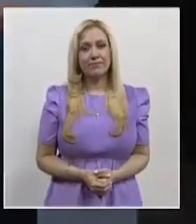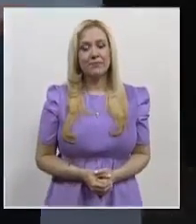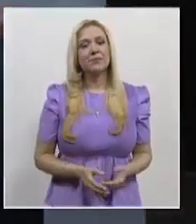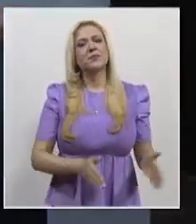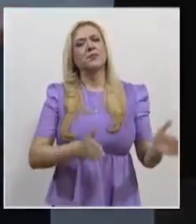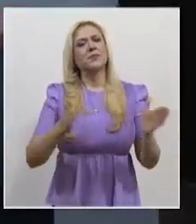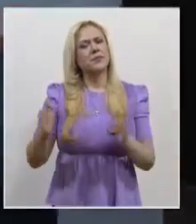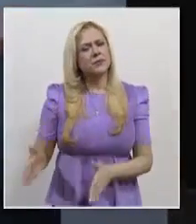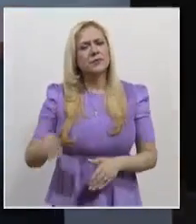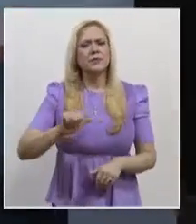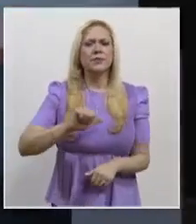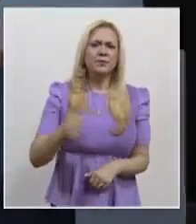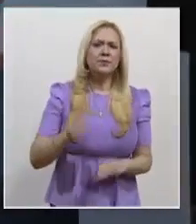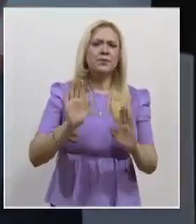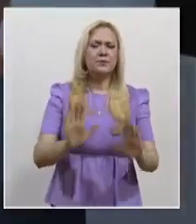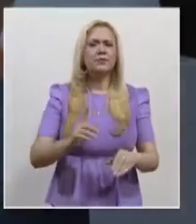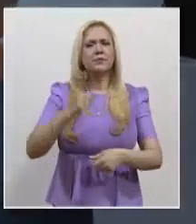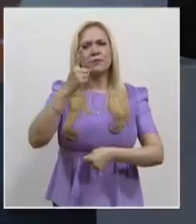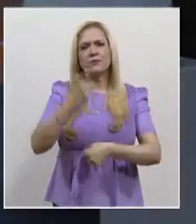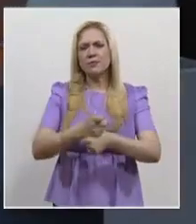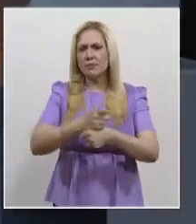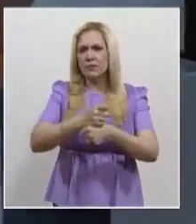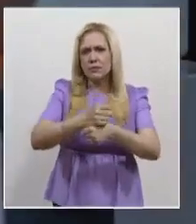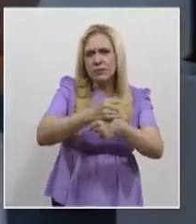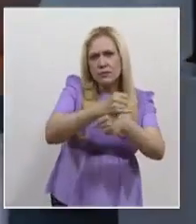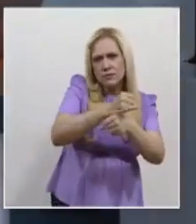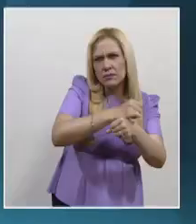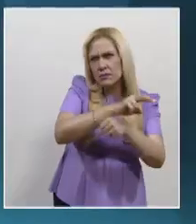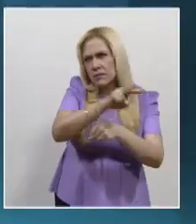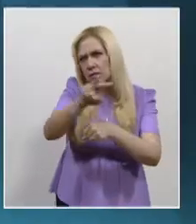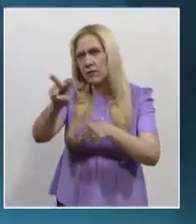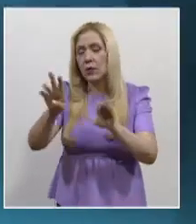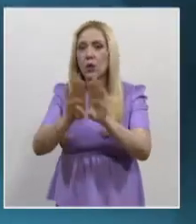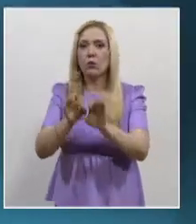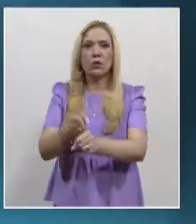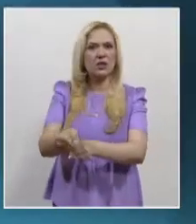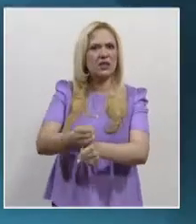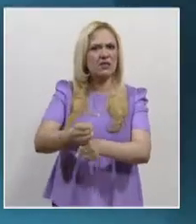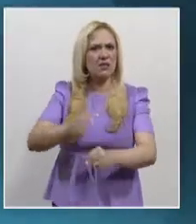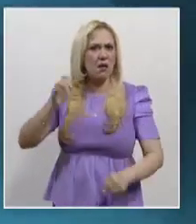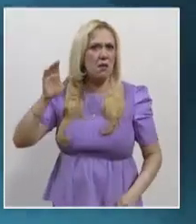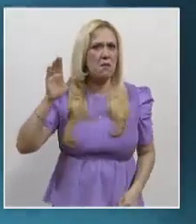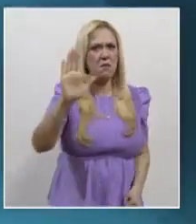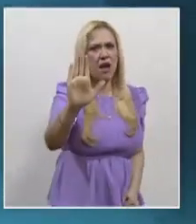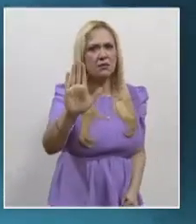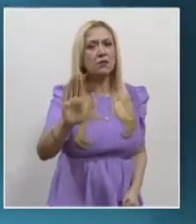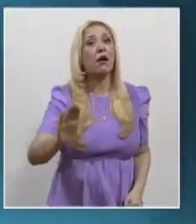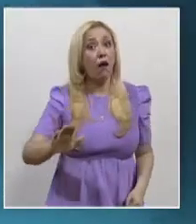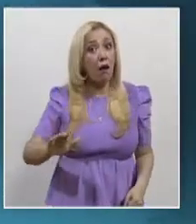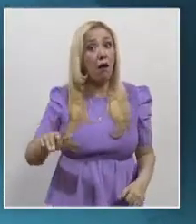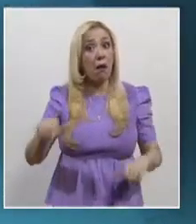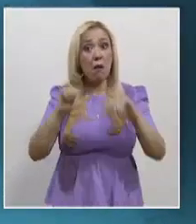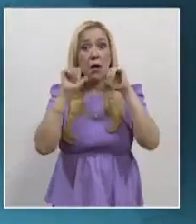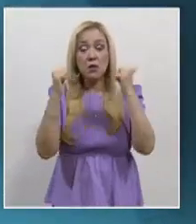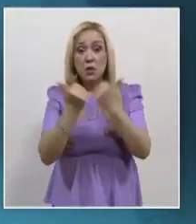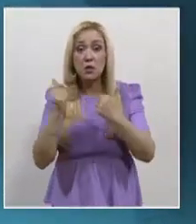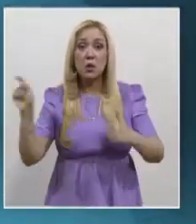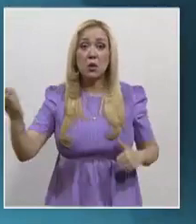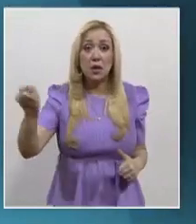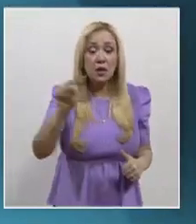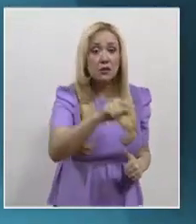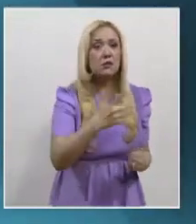En otros temas, se llevó a cabo el primer observatorio de combate a la tortura, con la participación de organizaciones de la sociedad civil